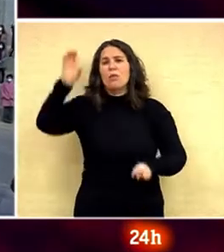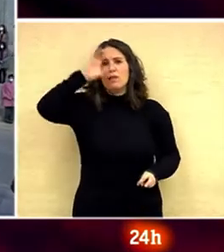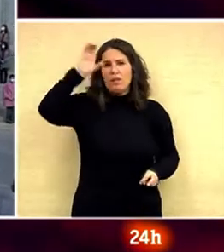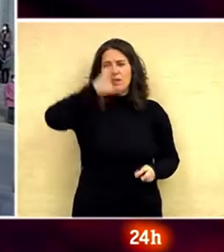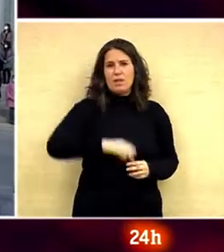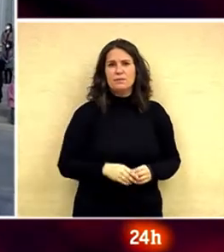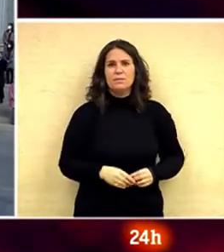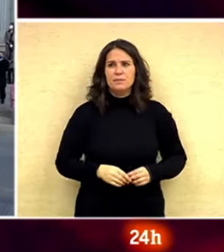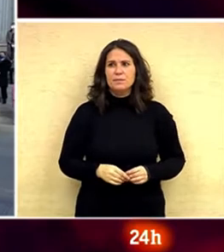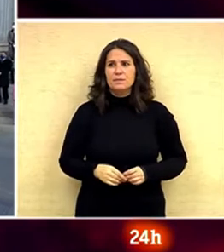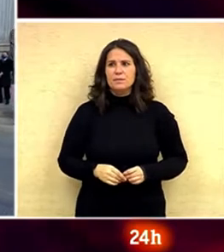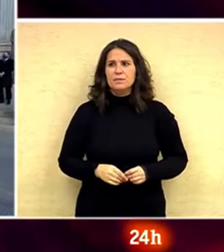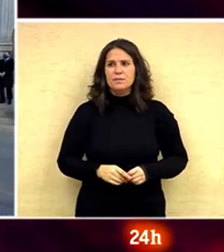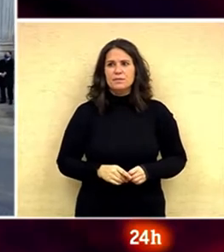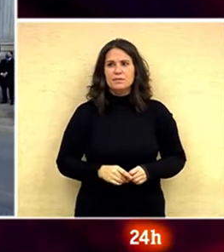científica.